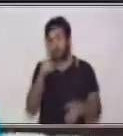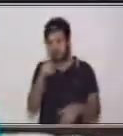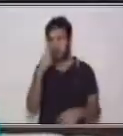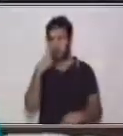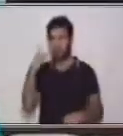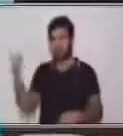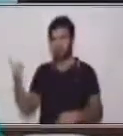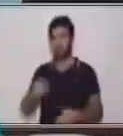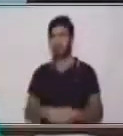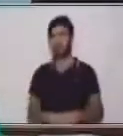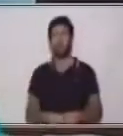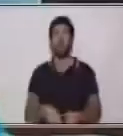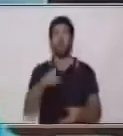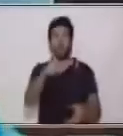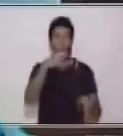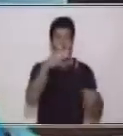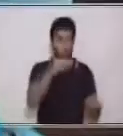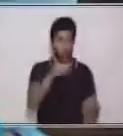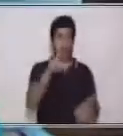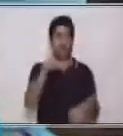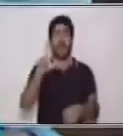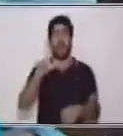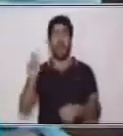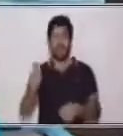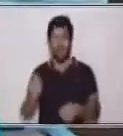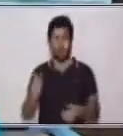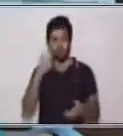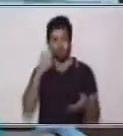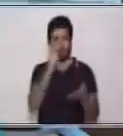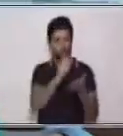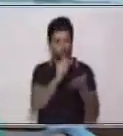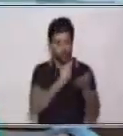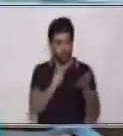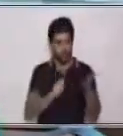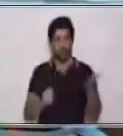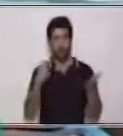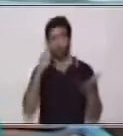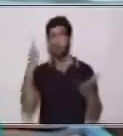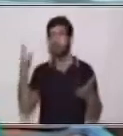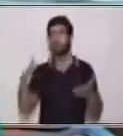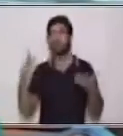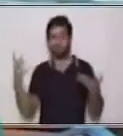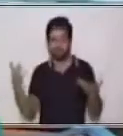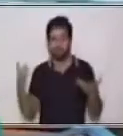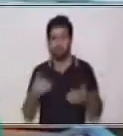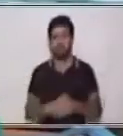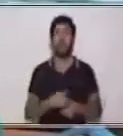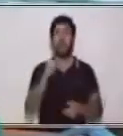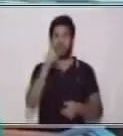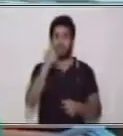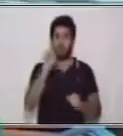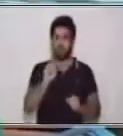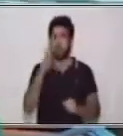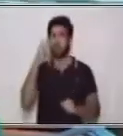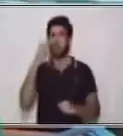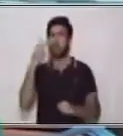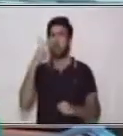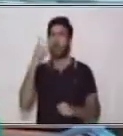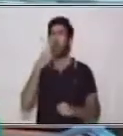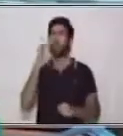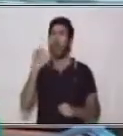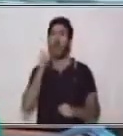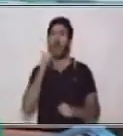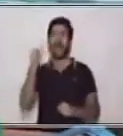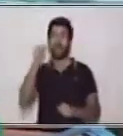lápiz, toma tu hoja y anota. Dile al adulto que está contigo si conoce el lugar que te cuente una